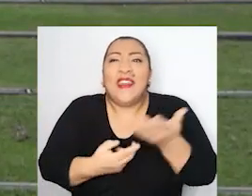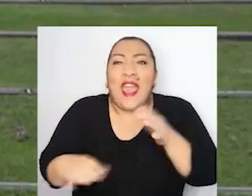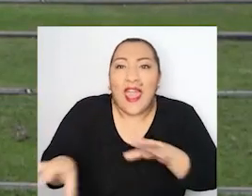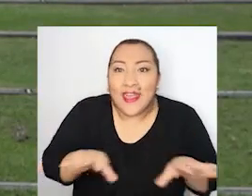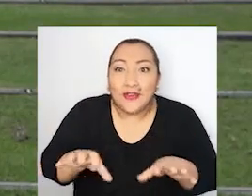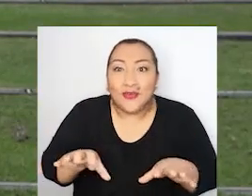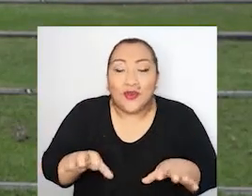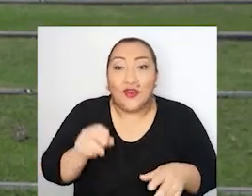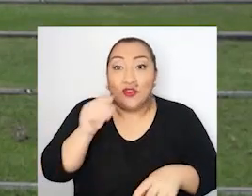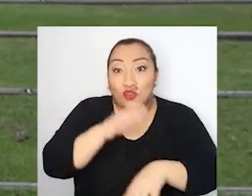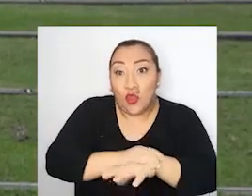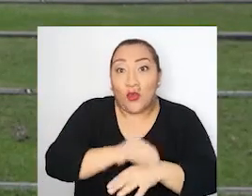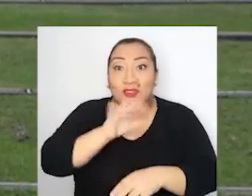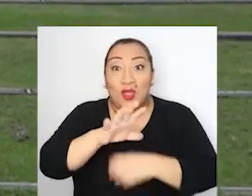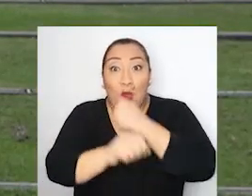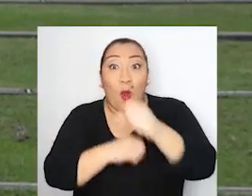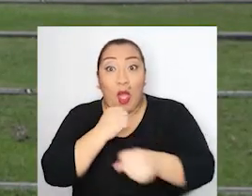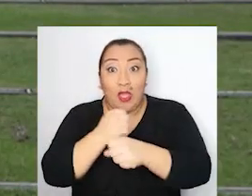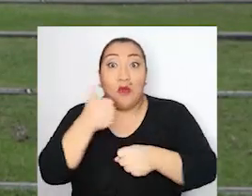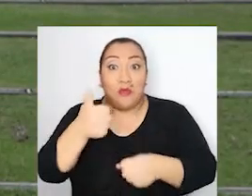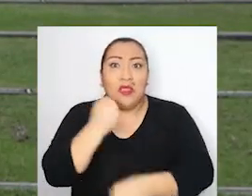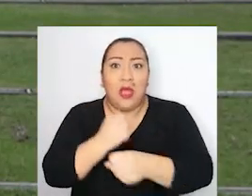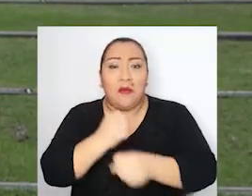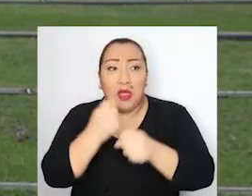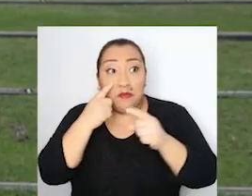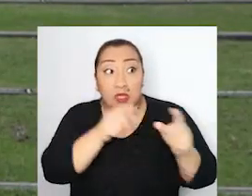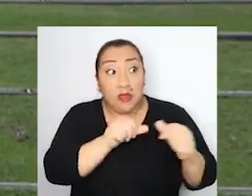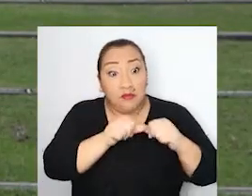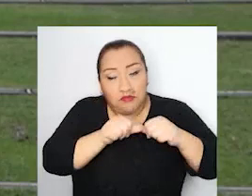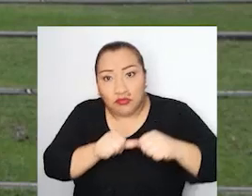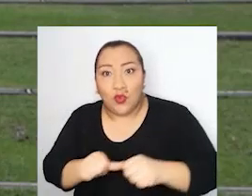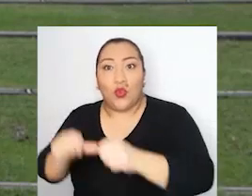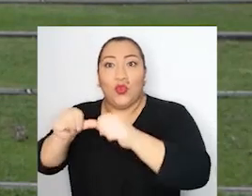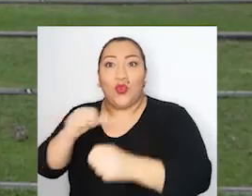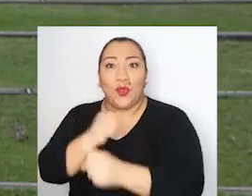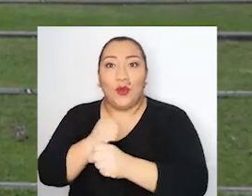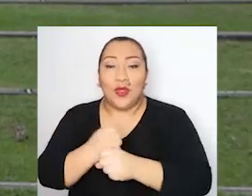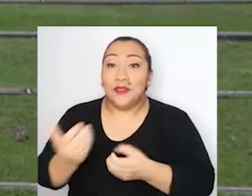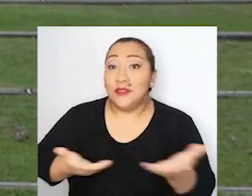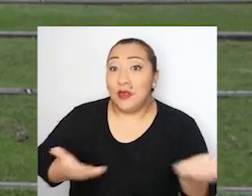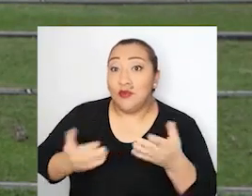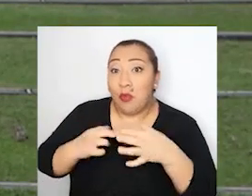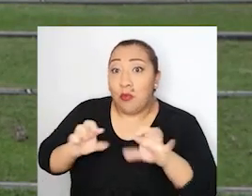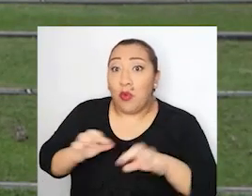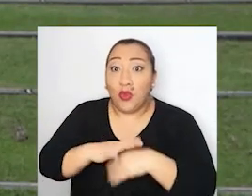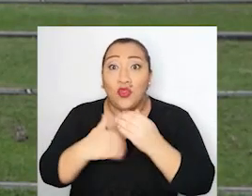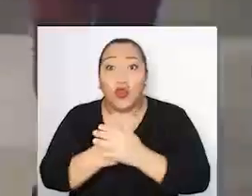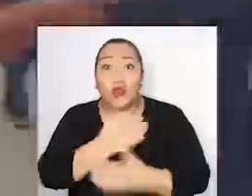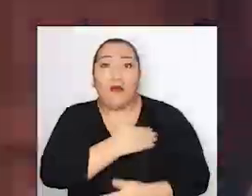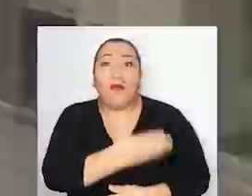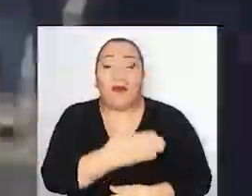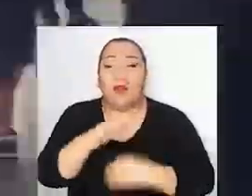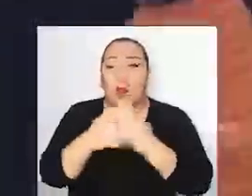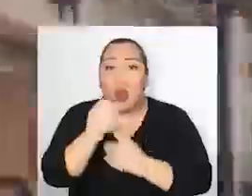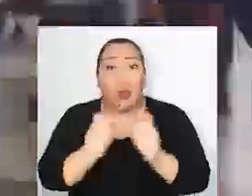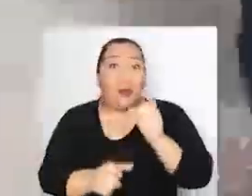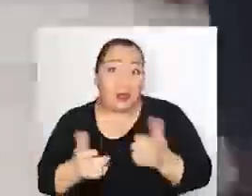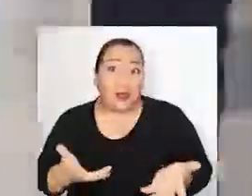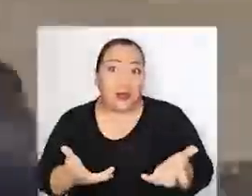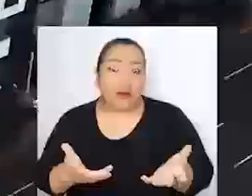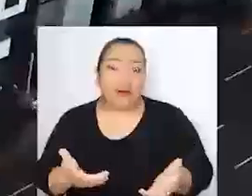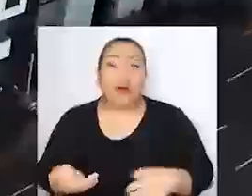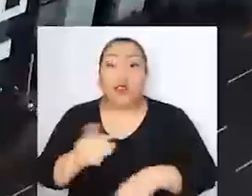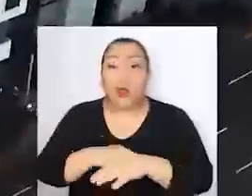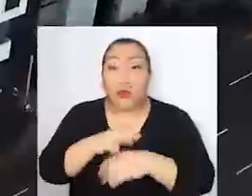porque garantiza una sucesión eficaz de la gestión y asegura la continuidad de la prestación de los servicios públicos en beneficio de la